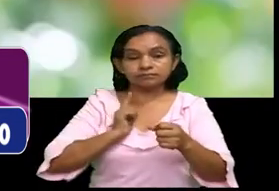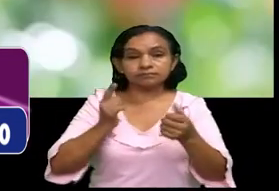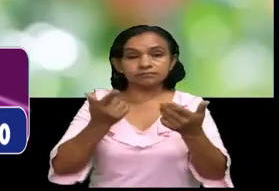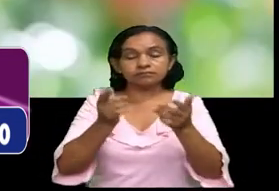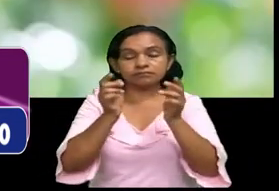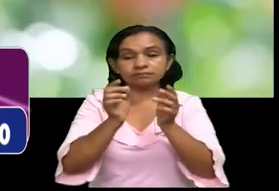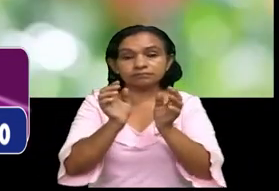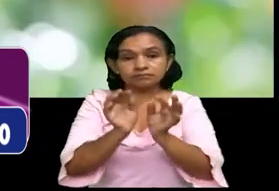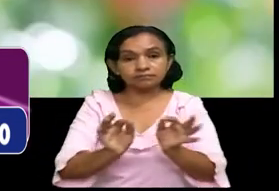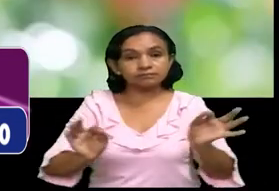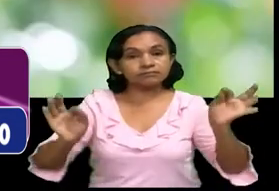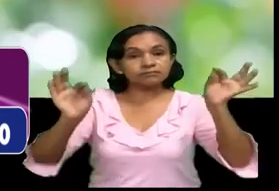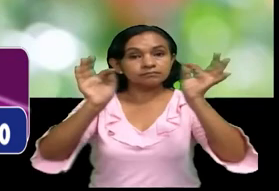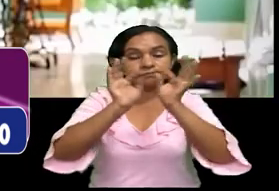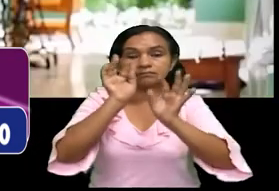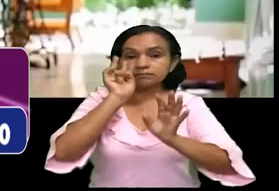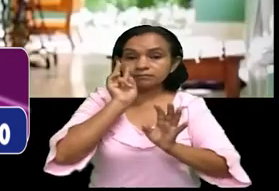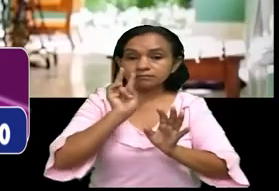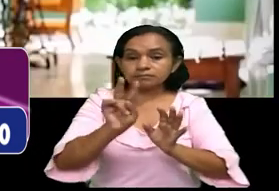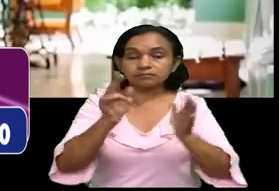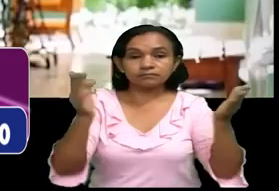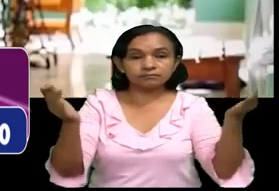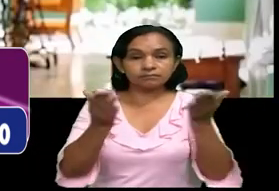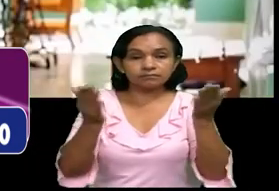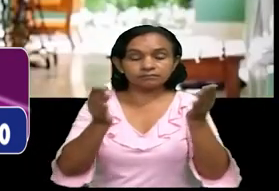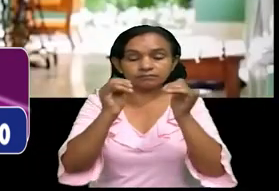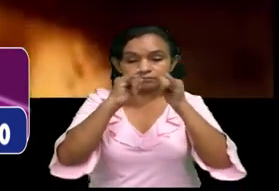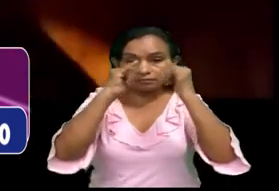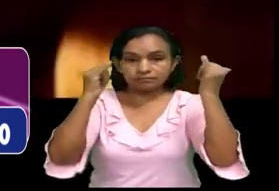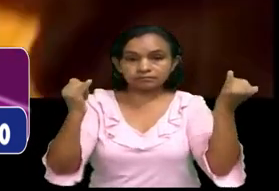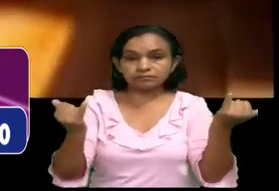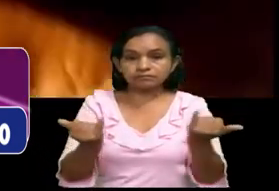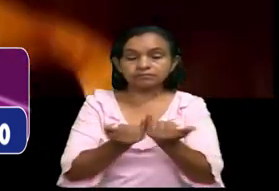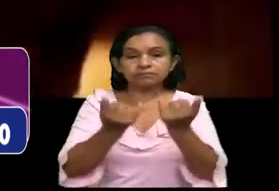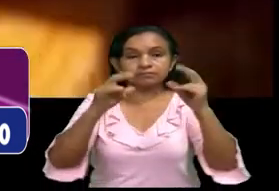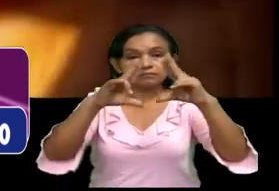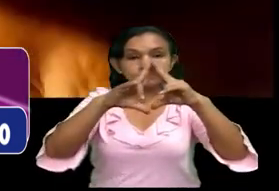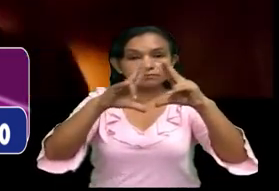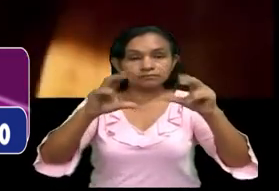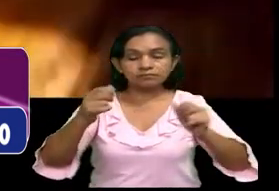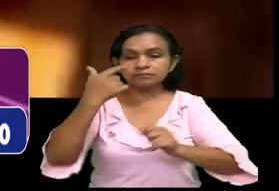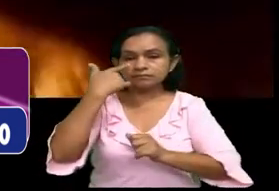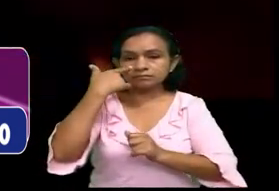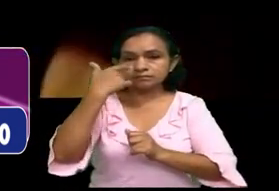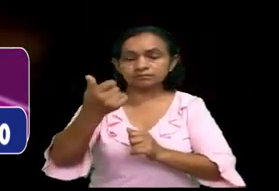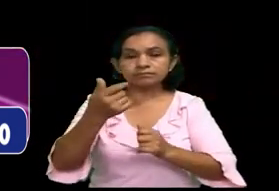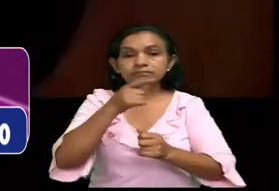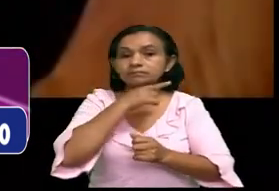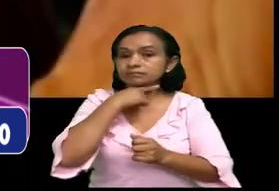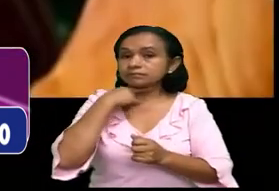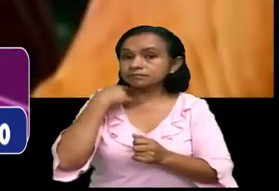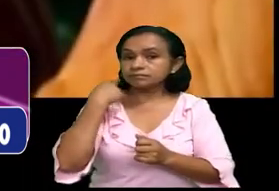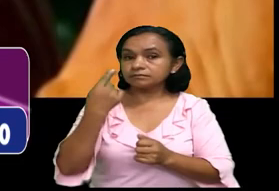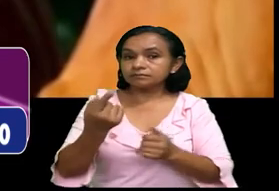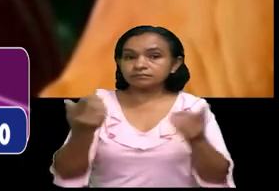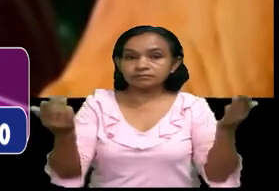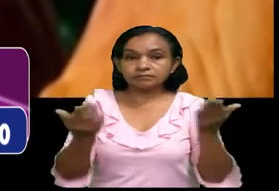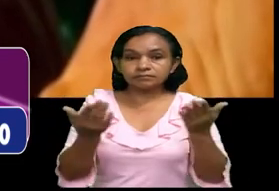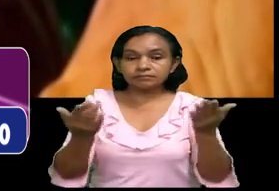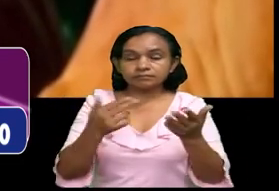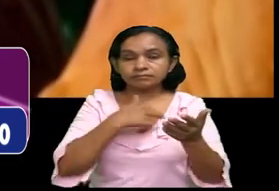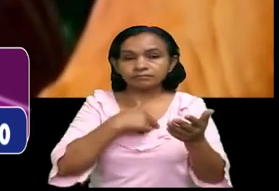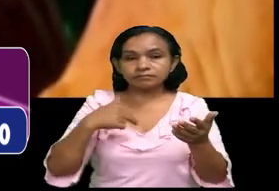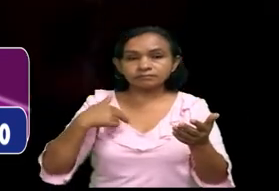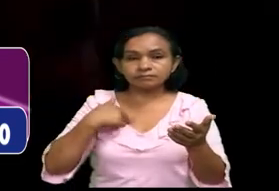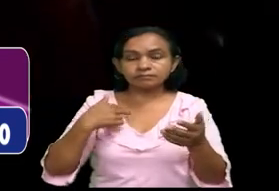muy fuerte. Nosotros vemos cómo a nivel internacional Nicaragua ha sido reconocida, ¿verdad?, y ha